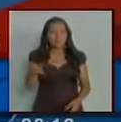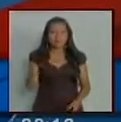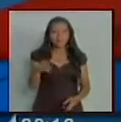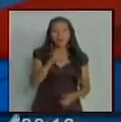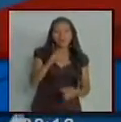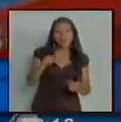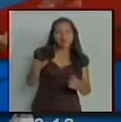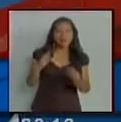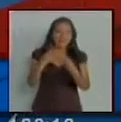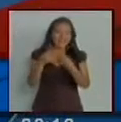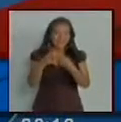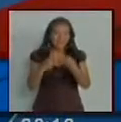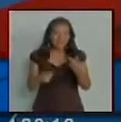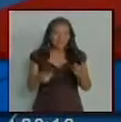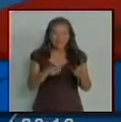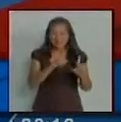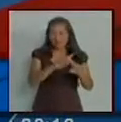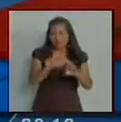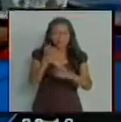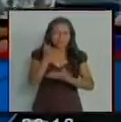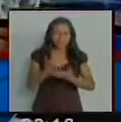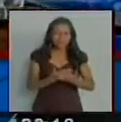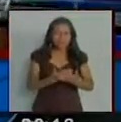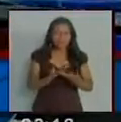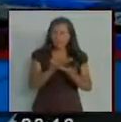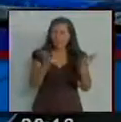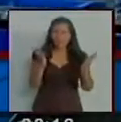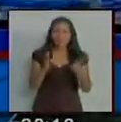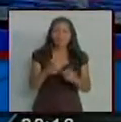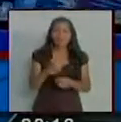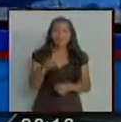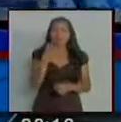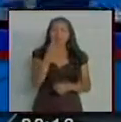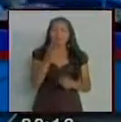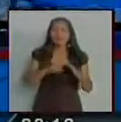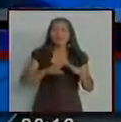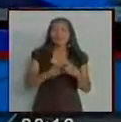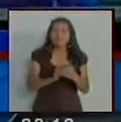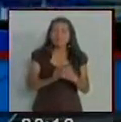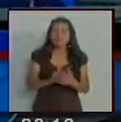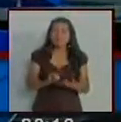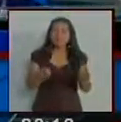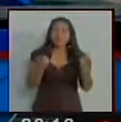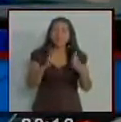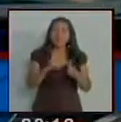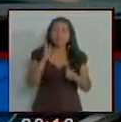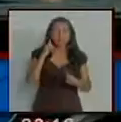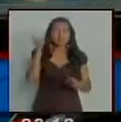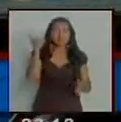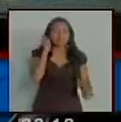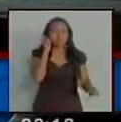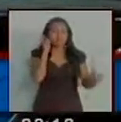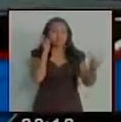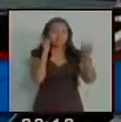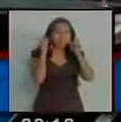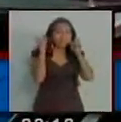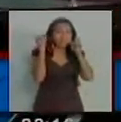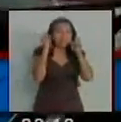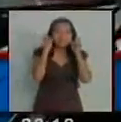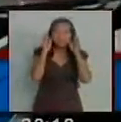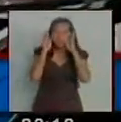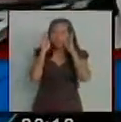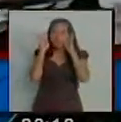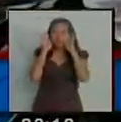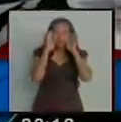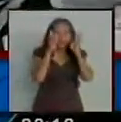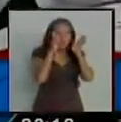jugando el bebé con diferentes entonaciones de pronto. Entonces, cuando existe esa retroalimentación auditiva, el niño presta